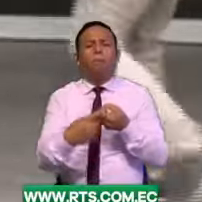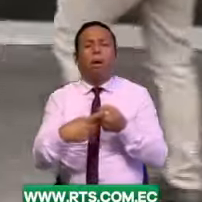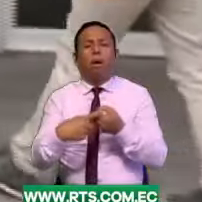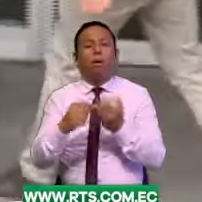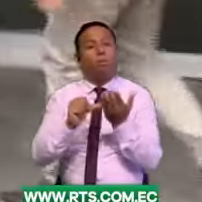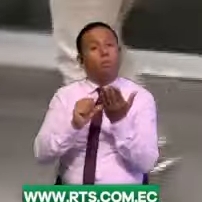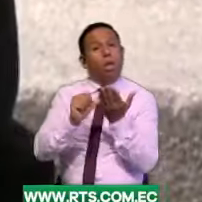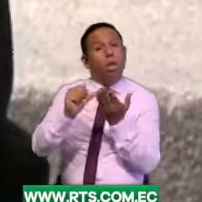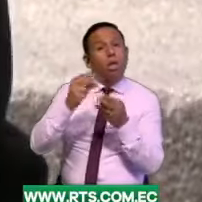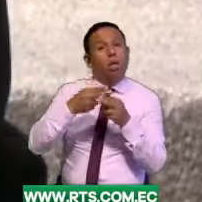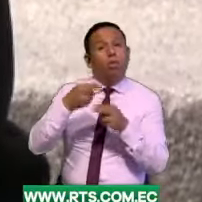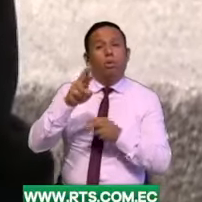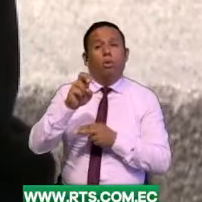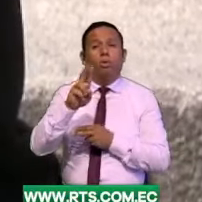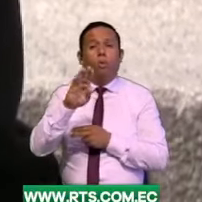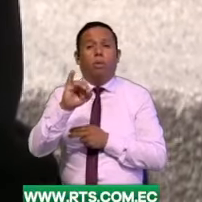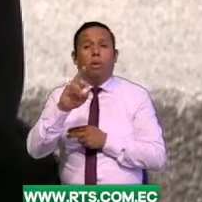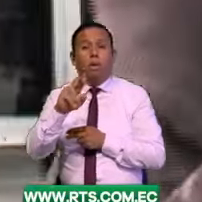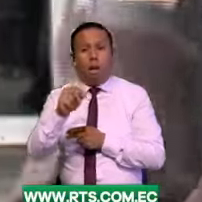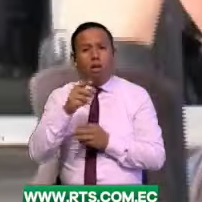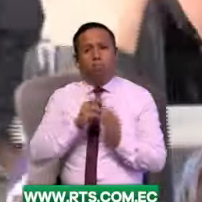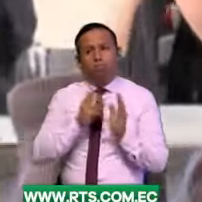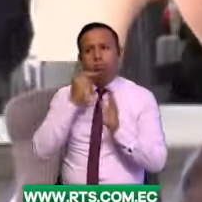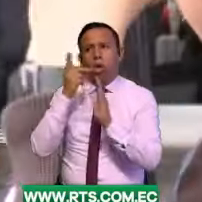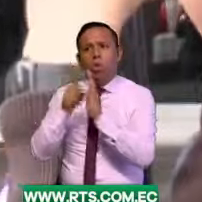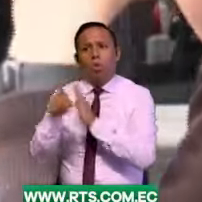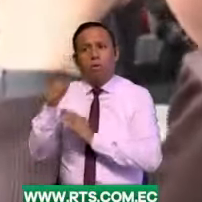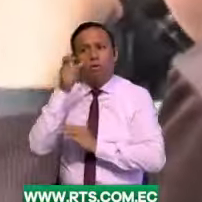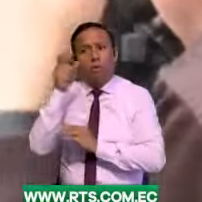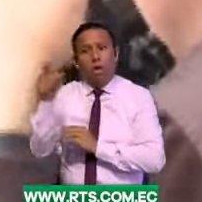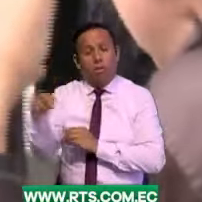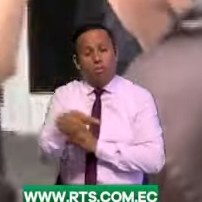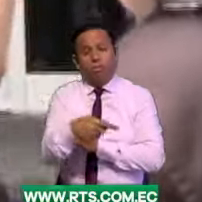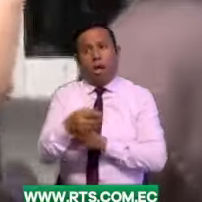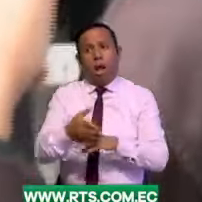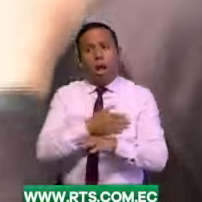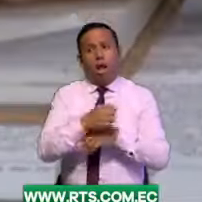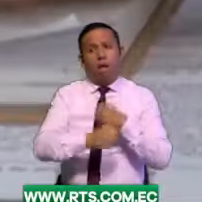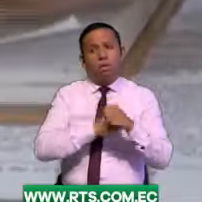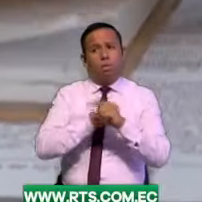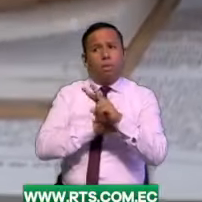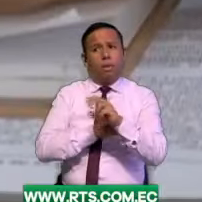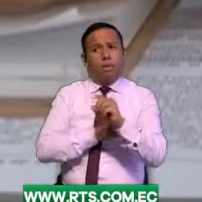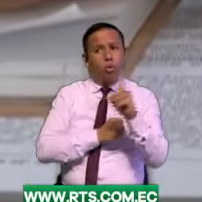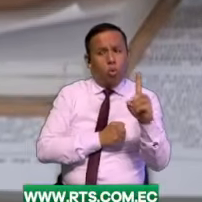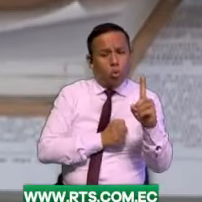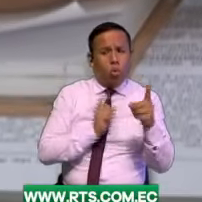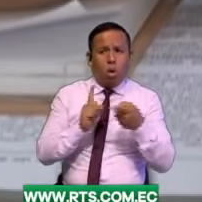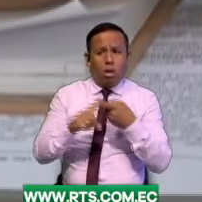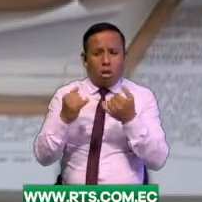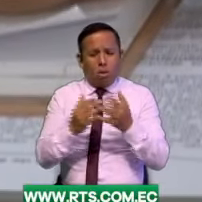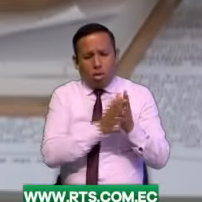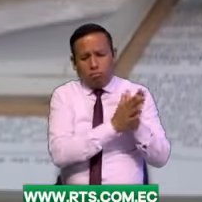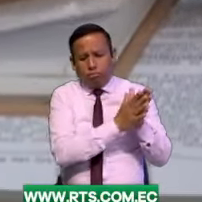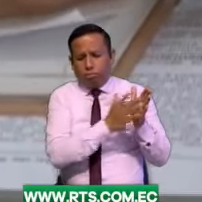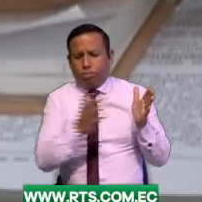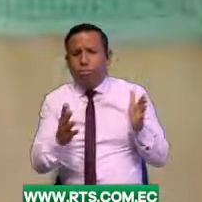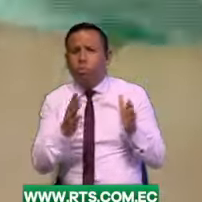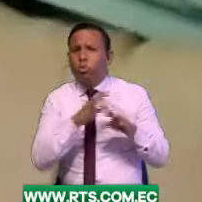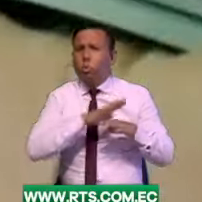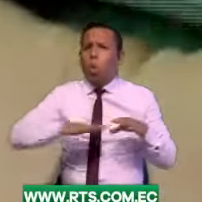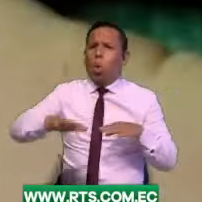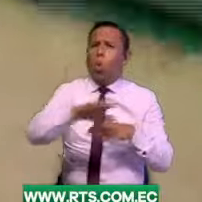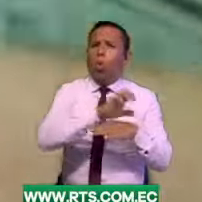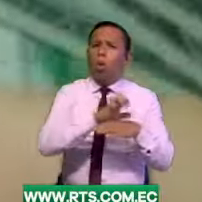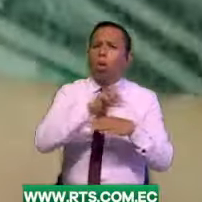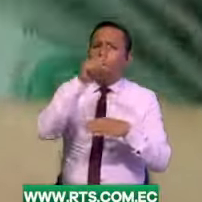presentó la denuncia en la Fiscalía General del Estado, que deberá investigar desde el 2021. A nivel nacional son 1.400 cooperantes, a